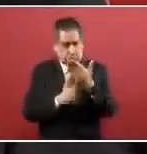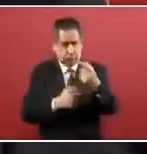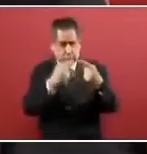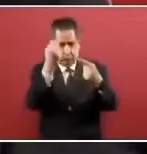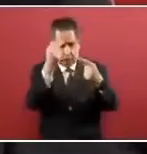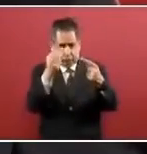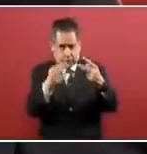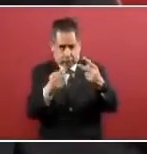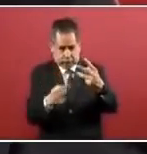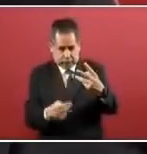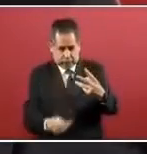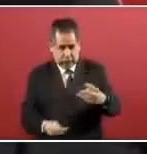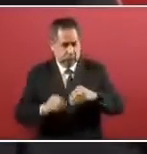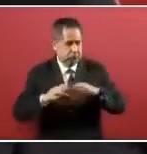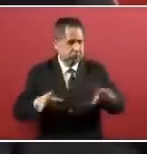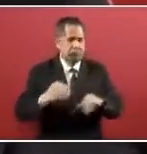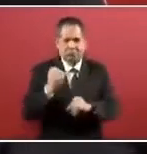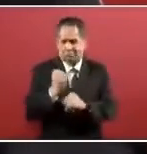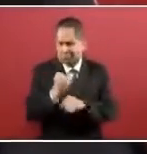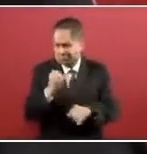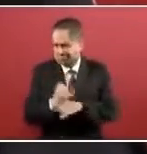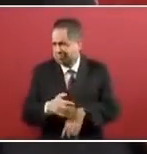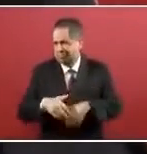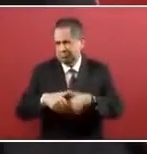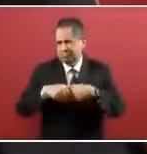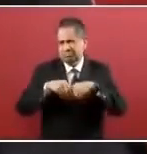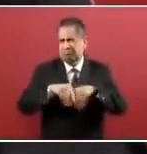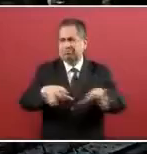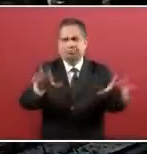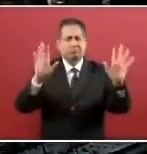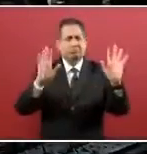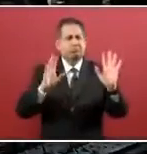en redes, en el internet.